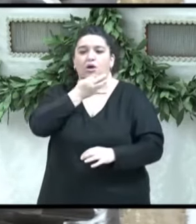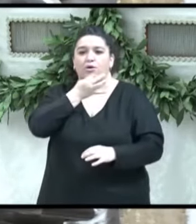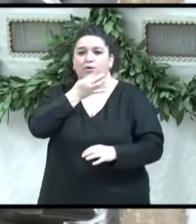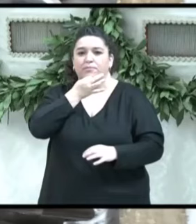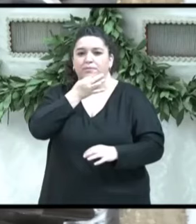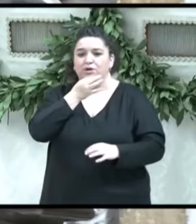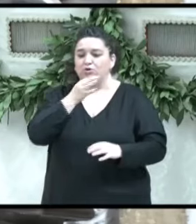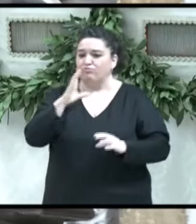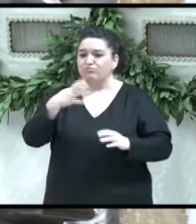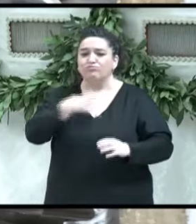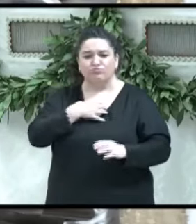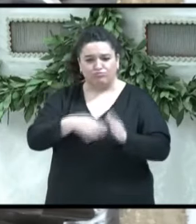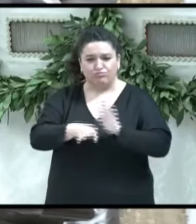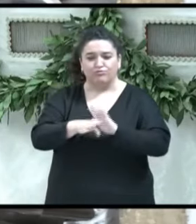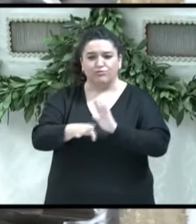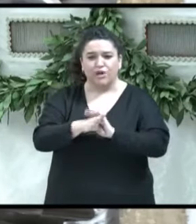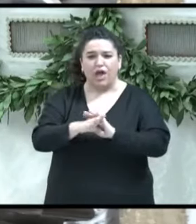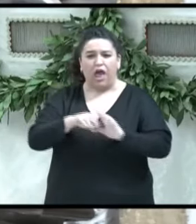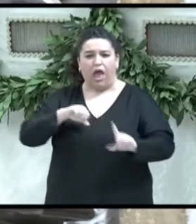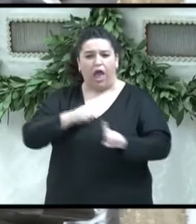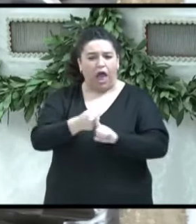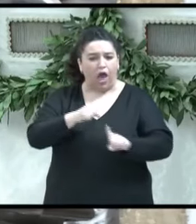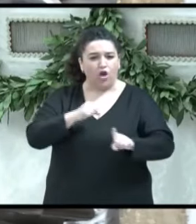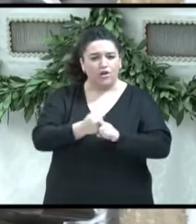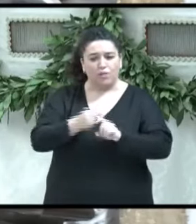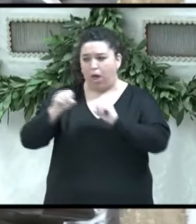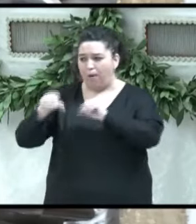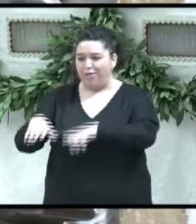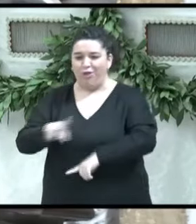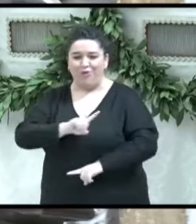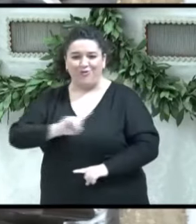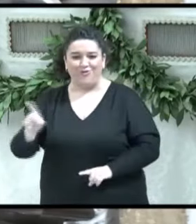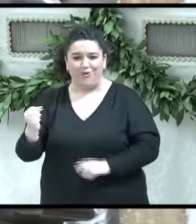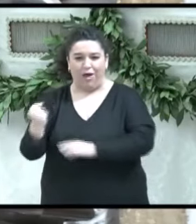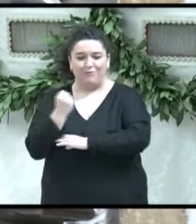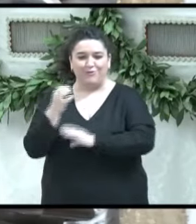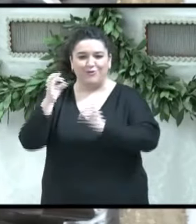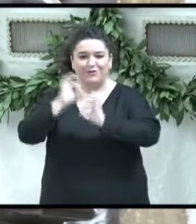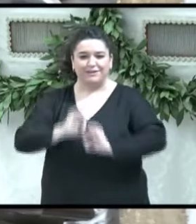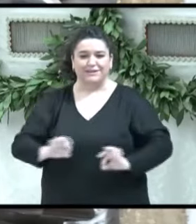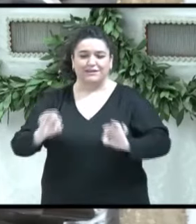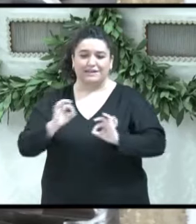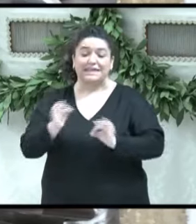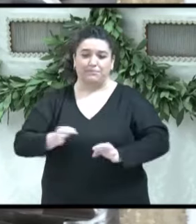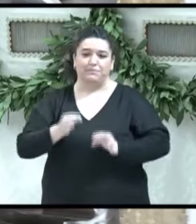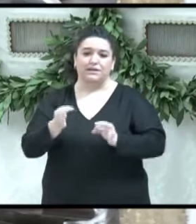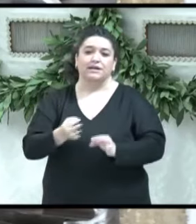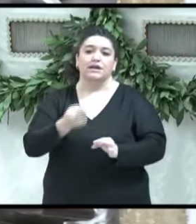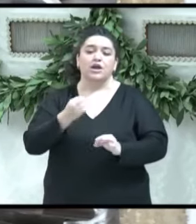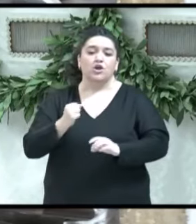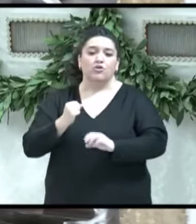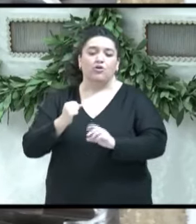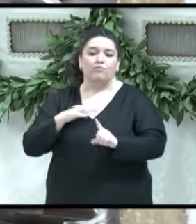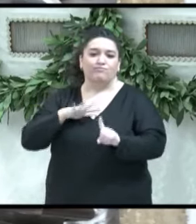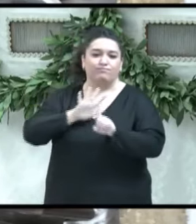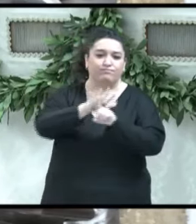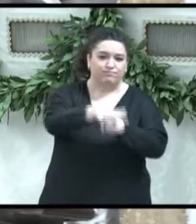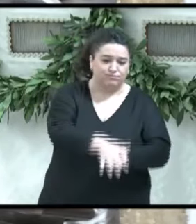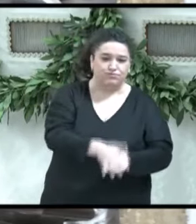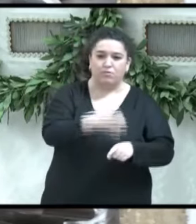no desesperados acosados pero no abandonados nos derriban pero no nos